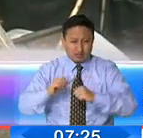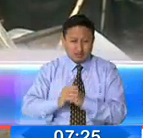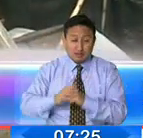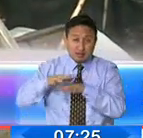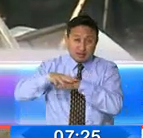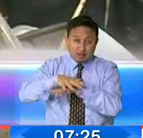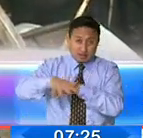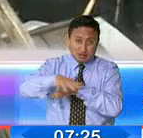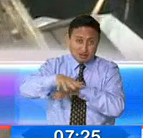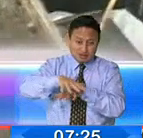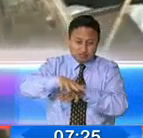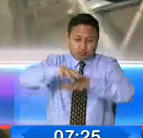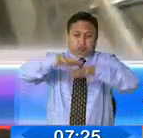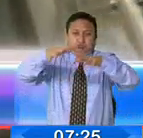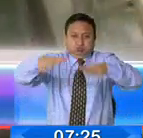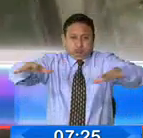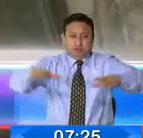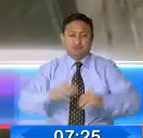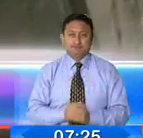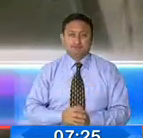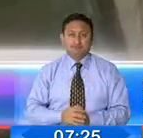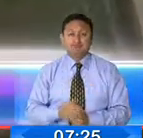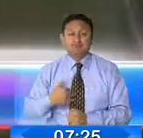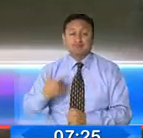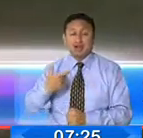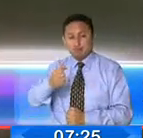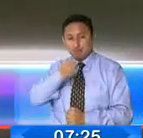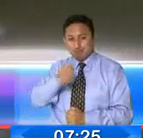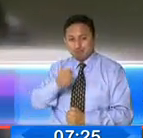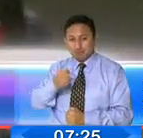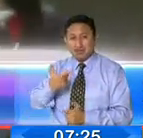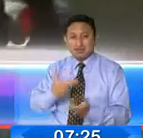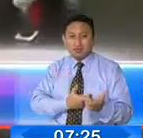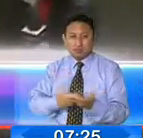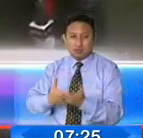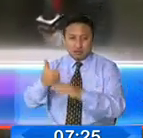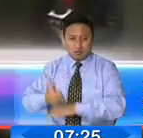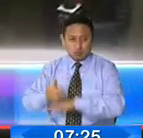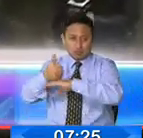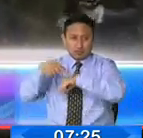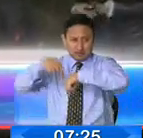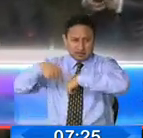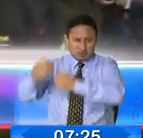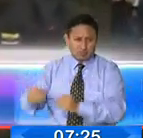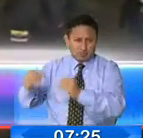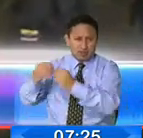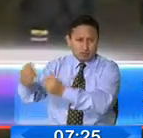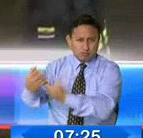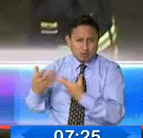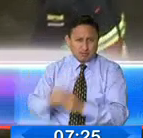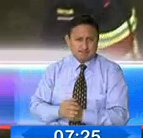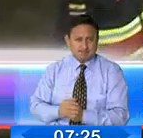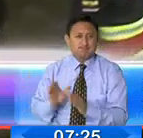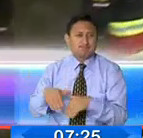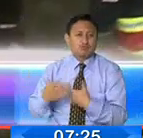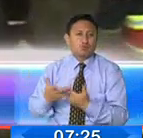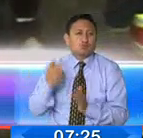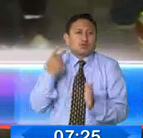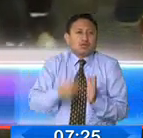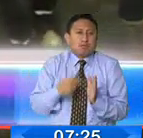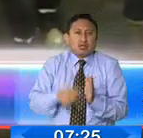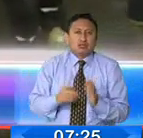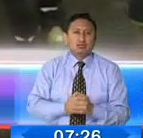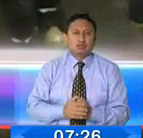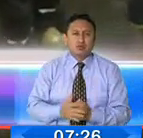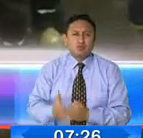Quinche. Pero vamos a hablar con el comandante del Cuerpo de Bomberos de Quito, Esteban Cárdenas, para que nos amplíe la información y conocer exactamente qué es lo que sucede,